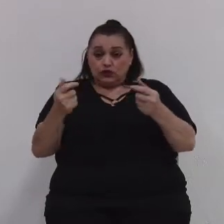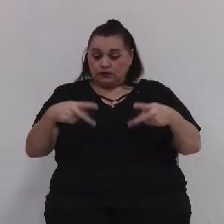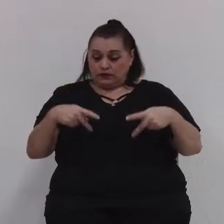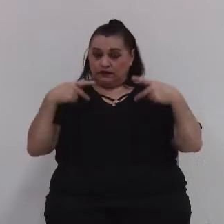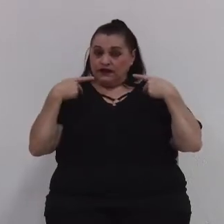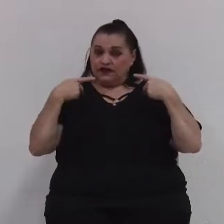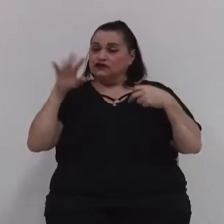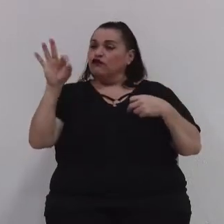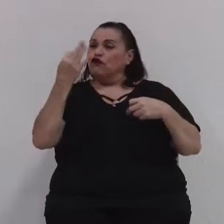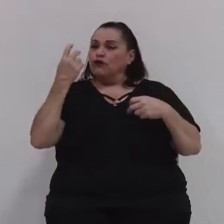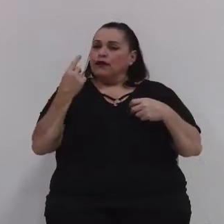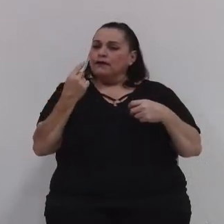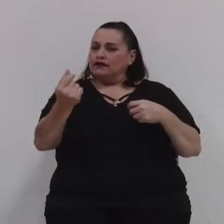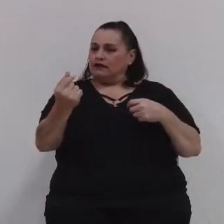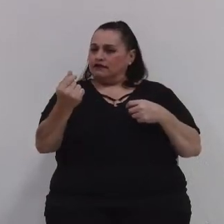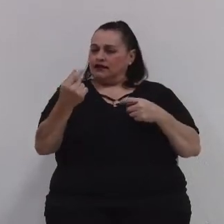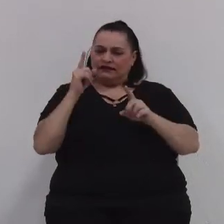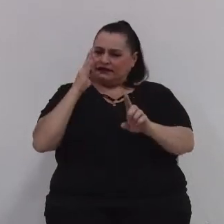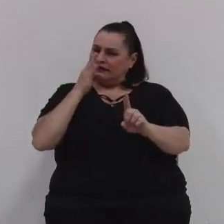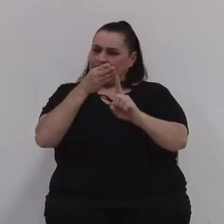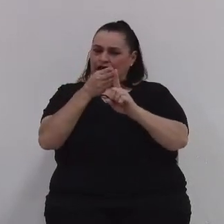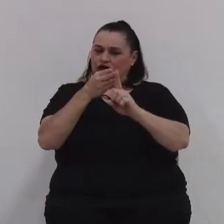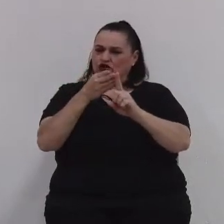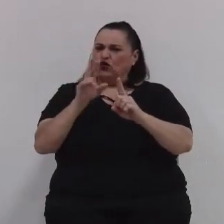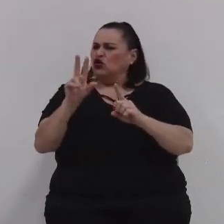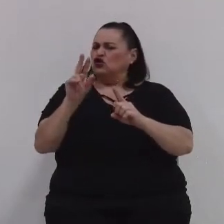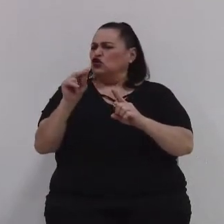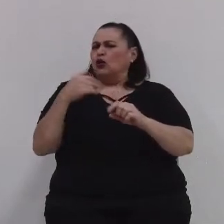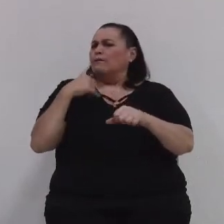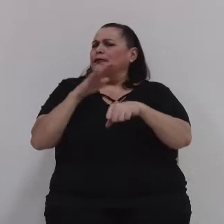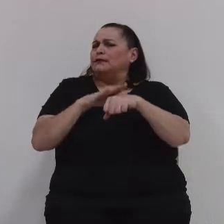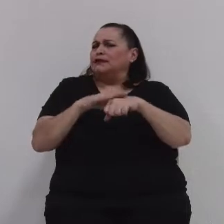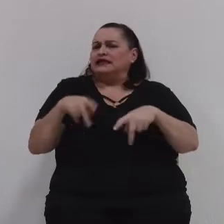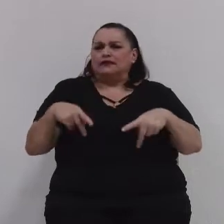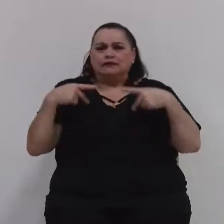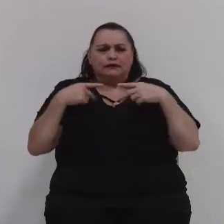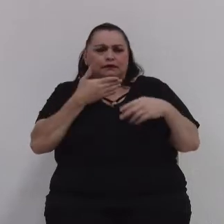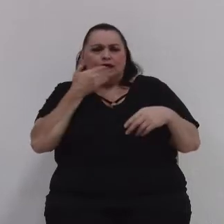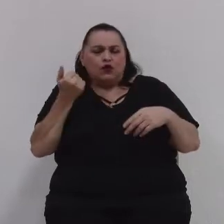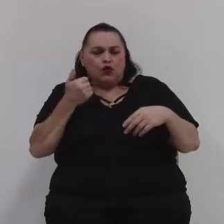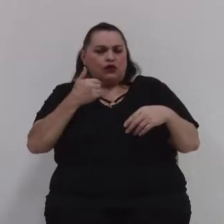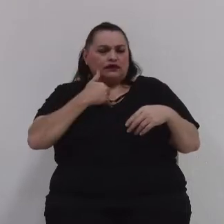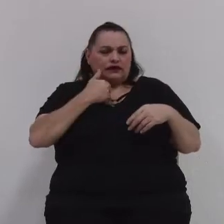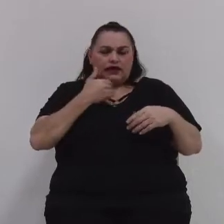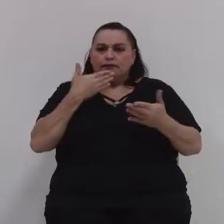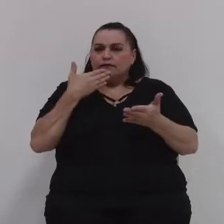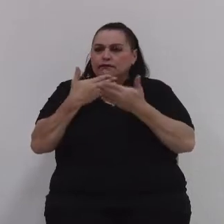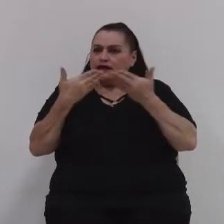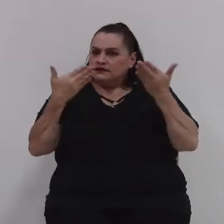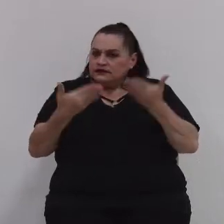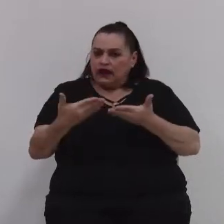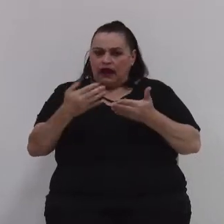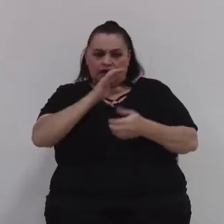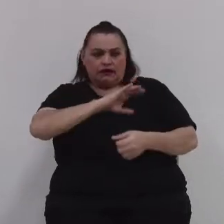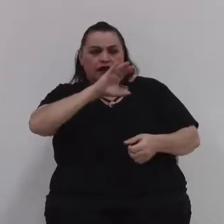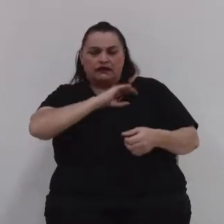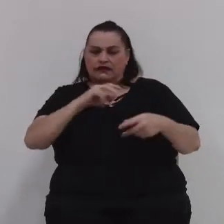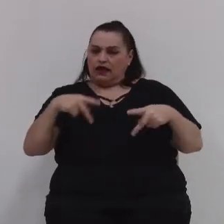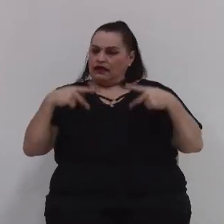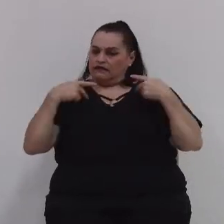manera inmediata y directa. ¿Para qué nos sirve si no me permite vivir mejor, si no me permite tener mayor bienestar o calidad de vida o